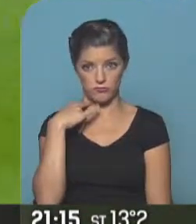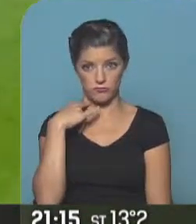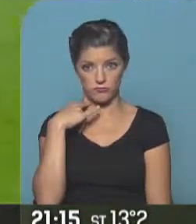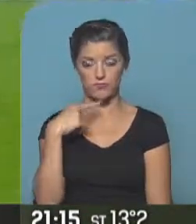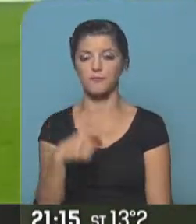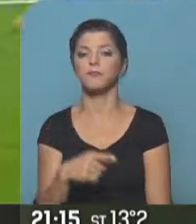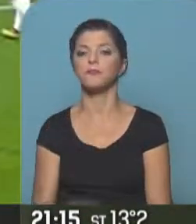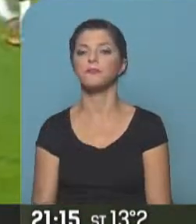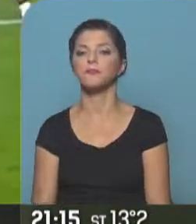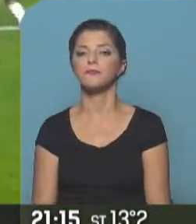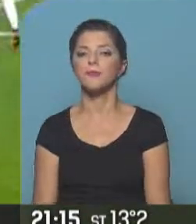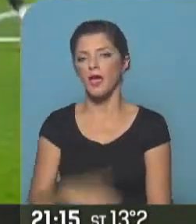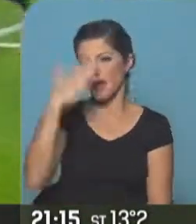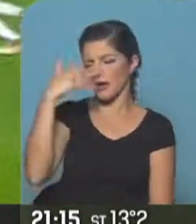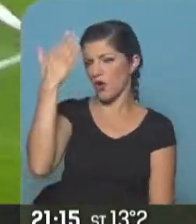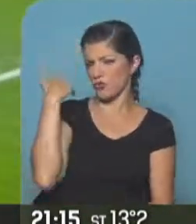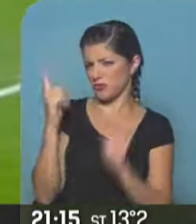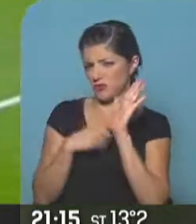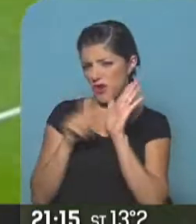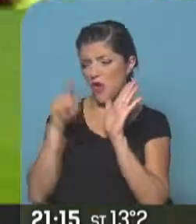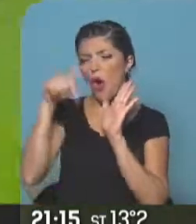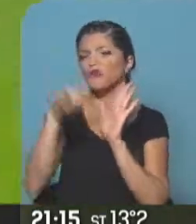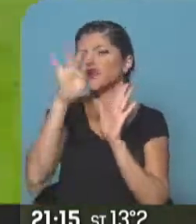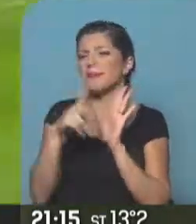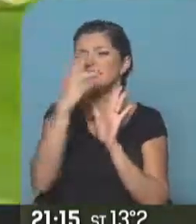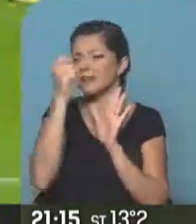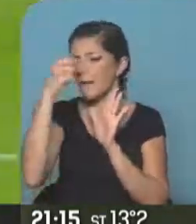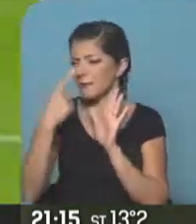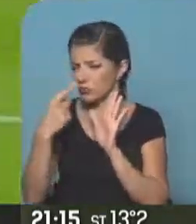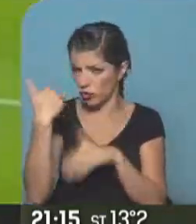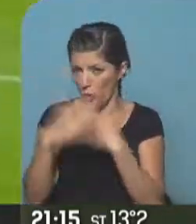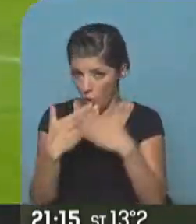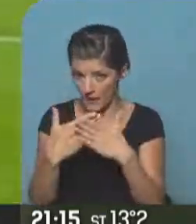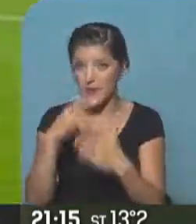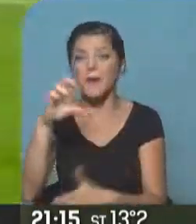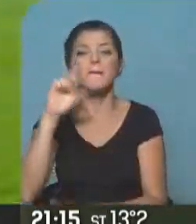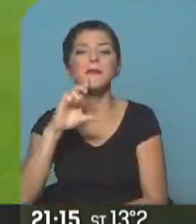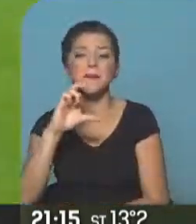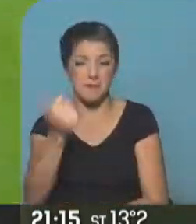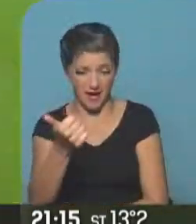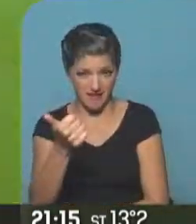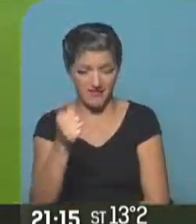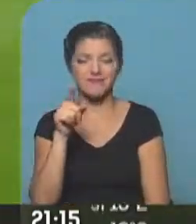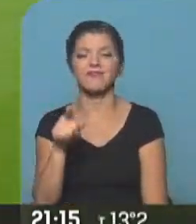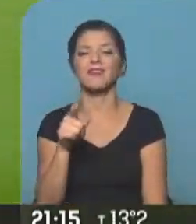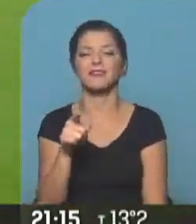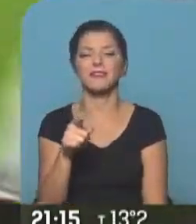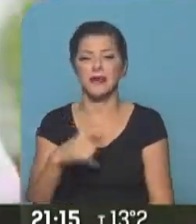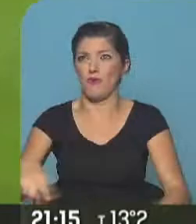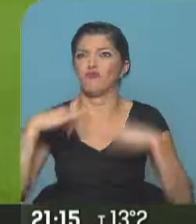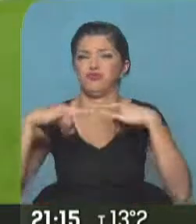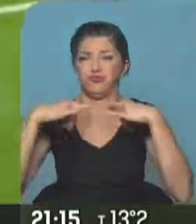No era titular en los últimos juegos, hoy entró media hora y Gonzalo Higuaín se sacó con este grito toda la